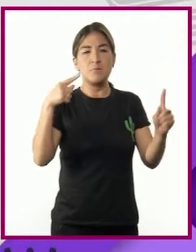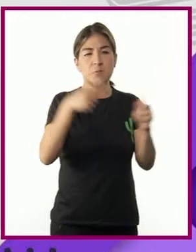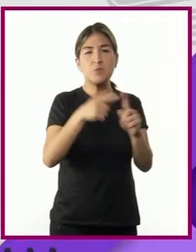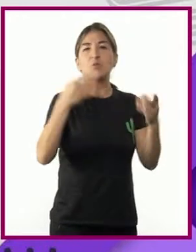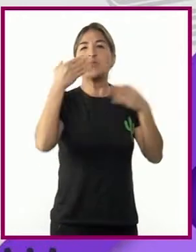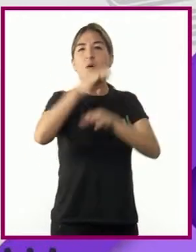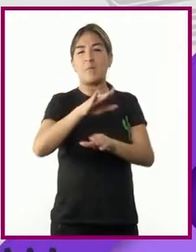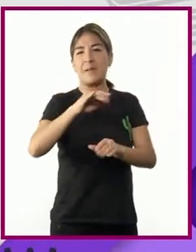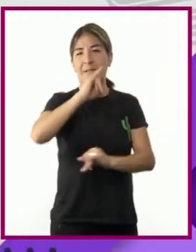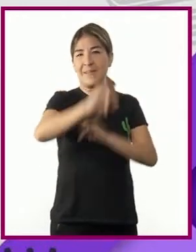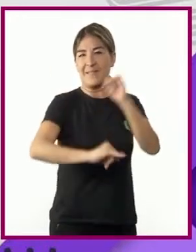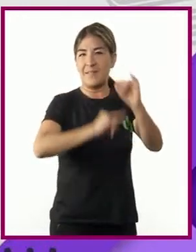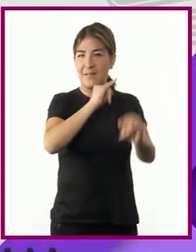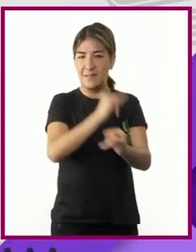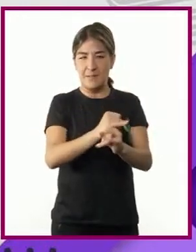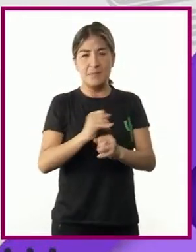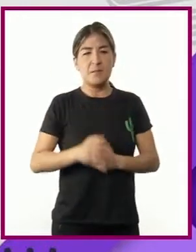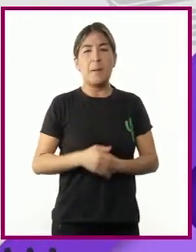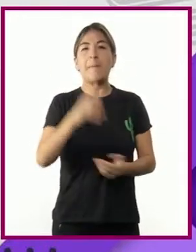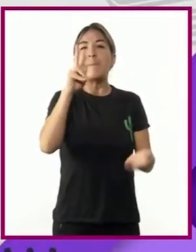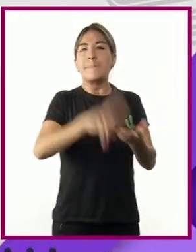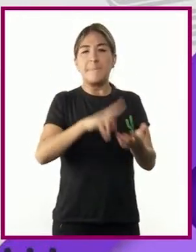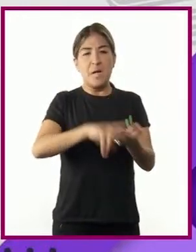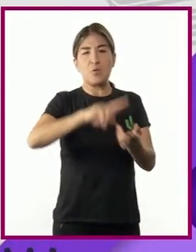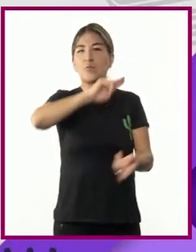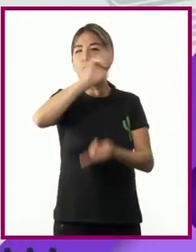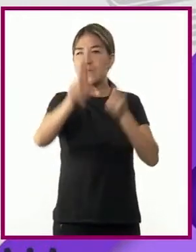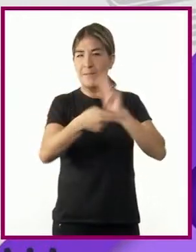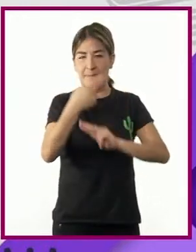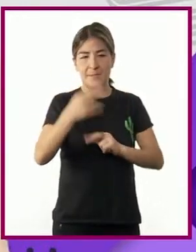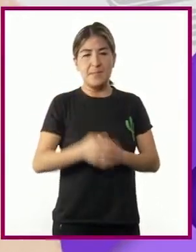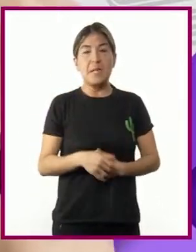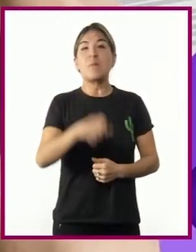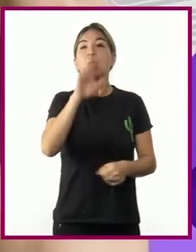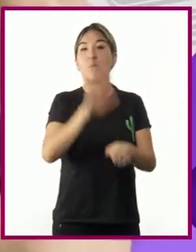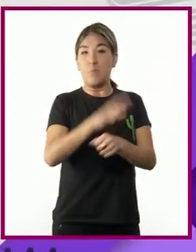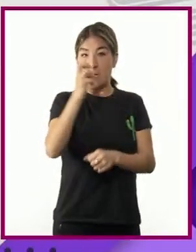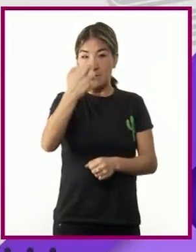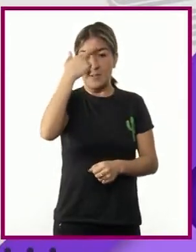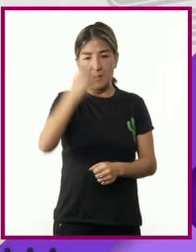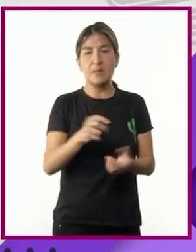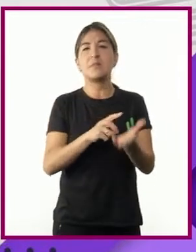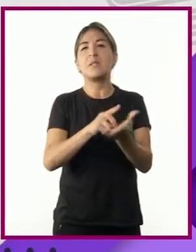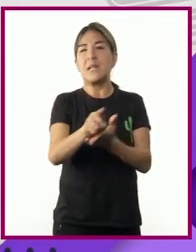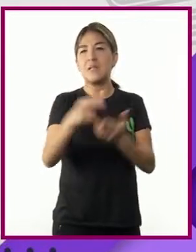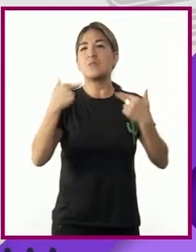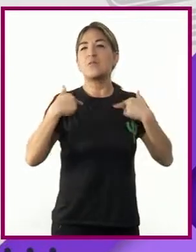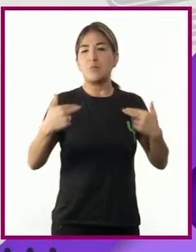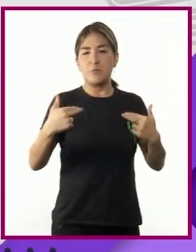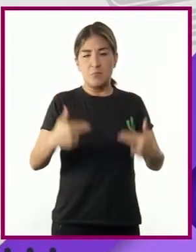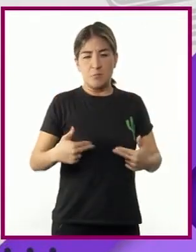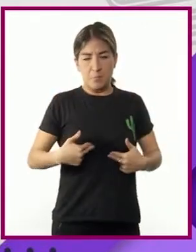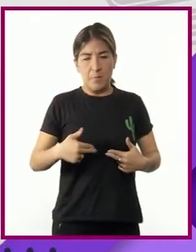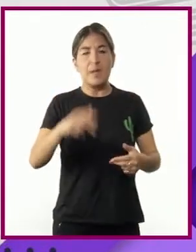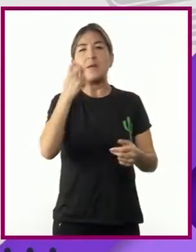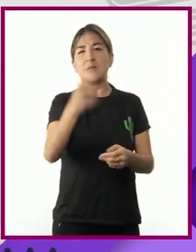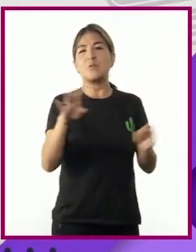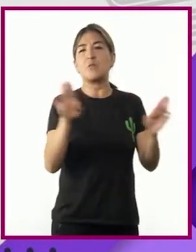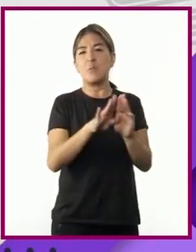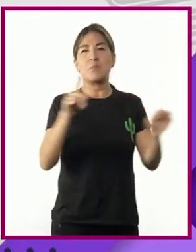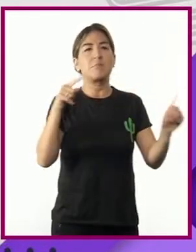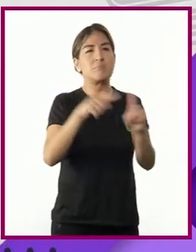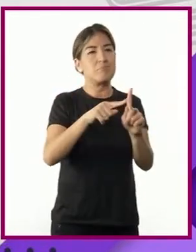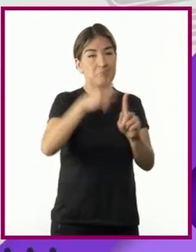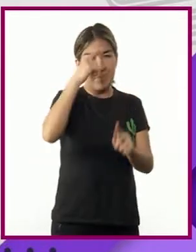relaciones internacionales. Es un valor universal y, por ende, un derecho humano que concierne a toda